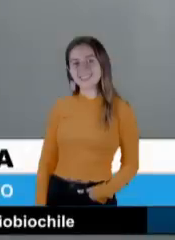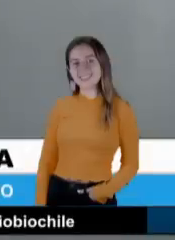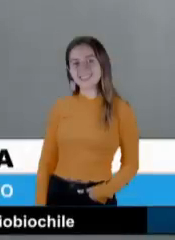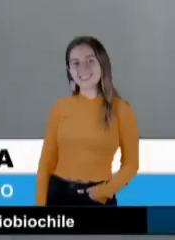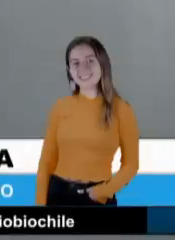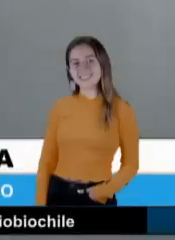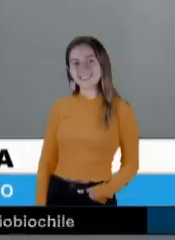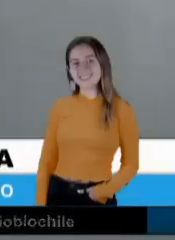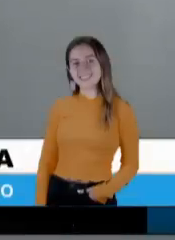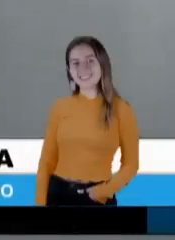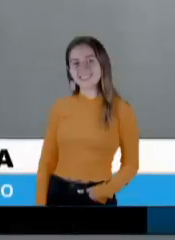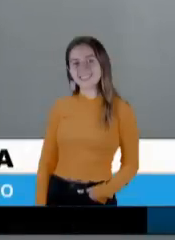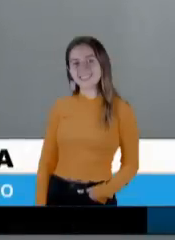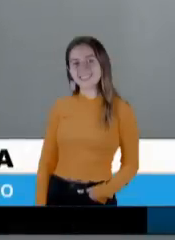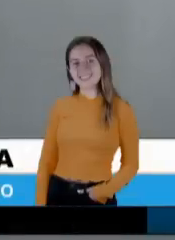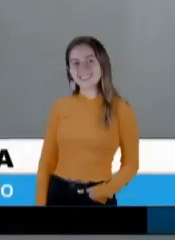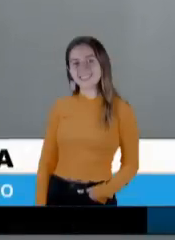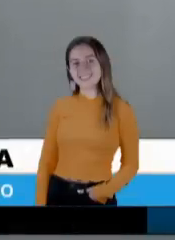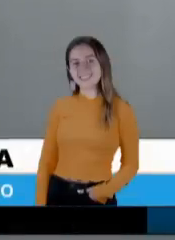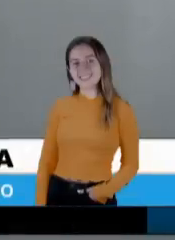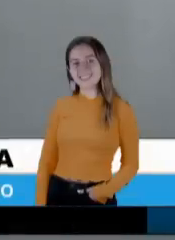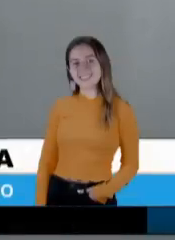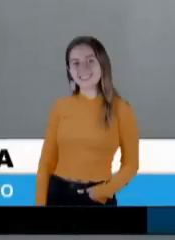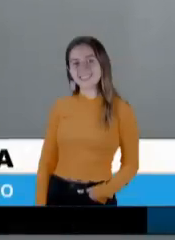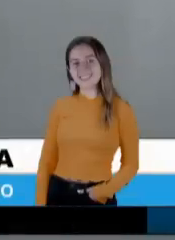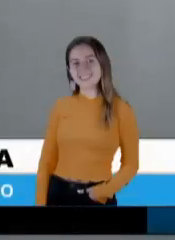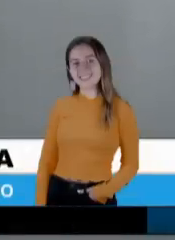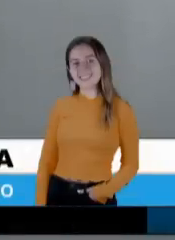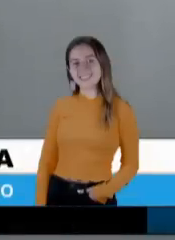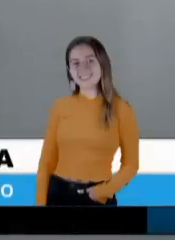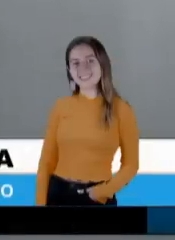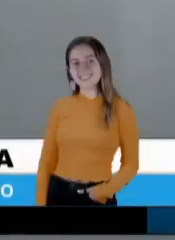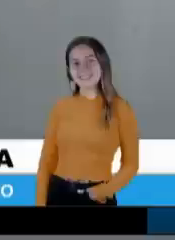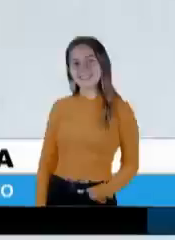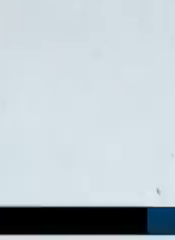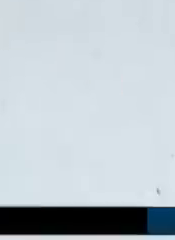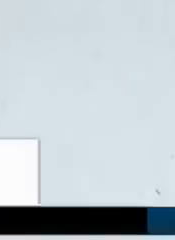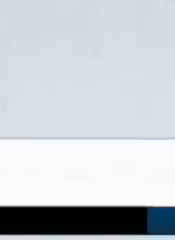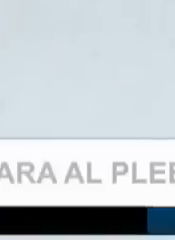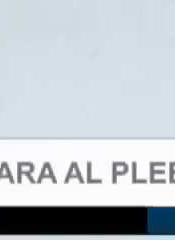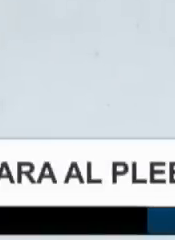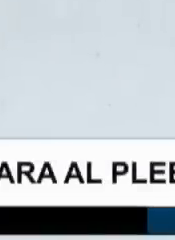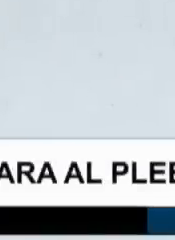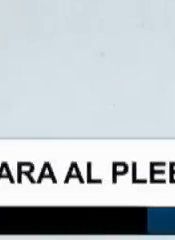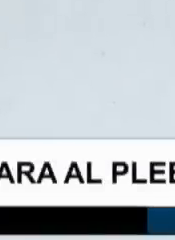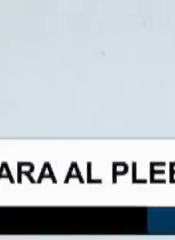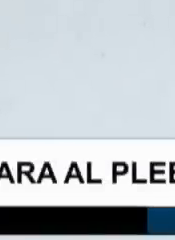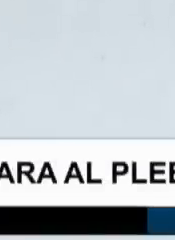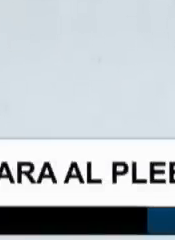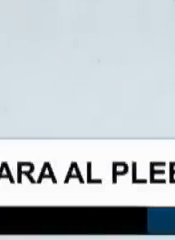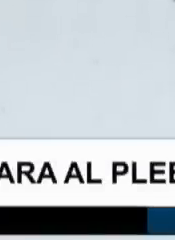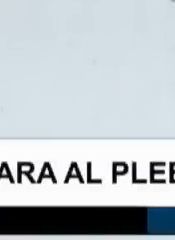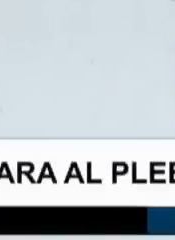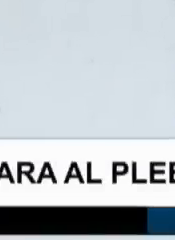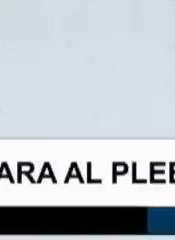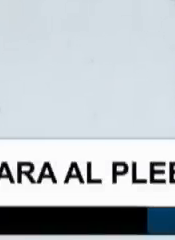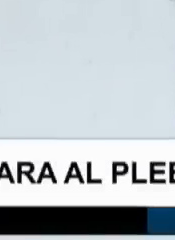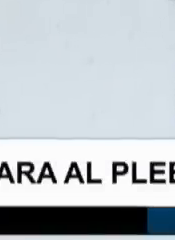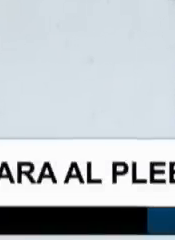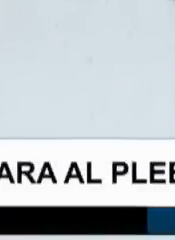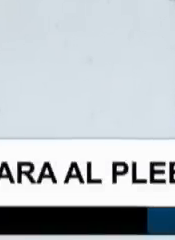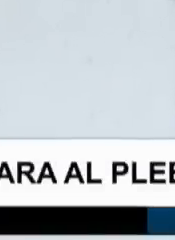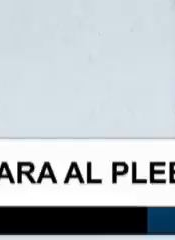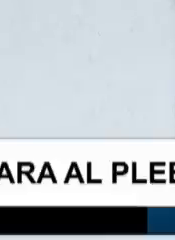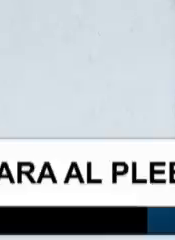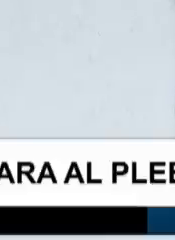texto constitucional. No es el temor lo que nos anima en este reconocimiento de derechos y a perfeccionar nuestra democracia, respetando todas